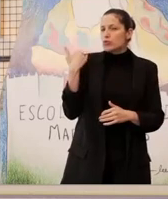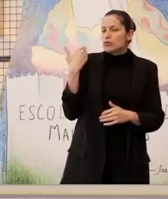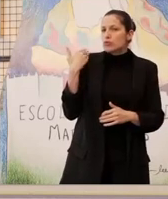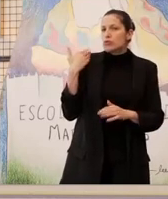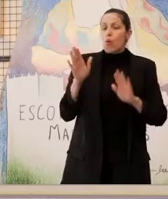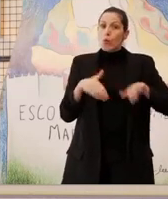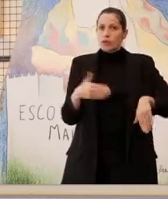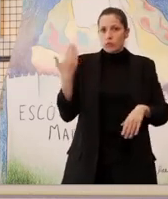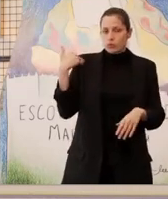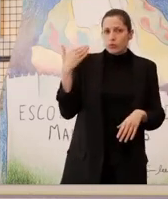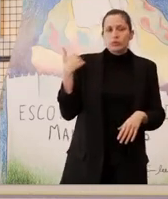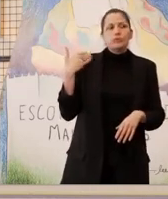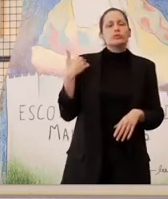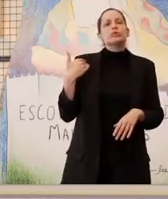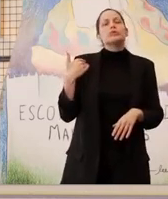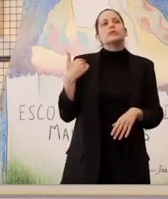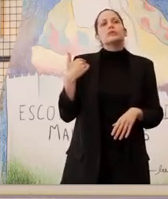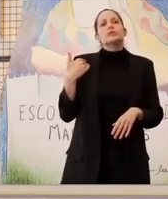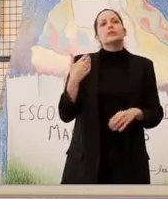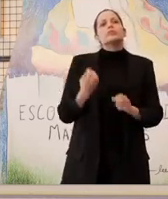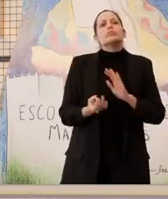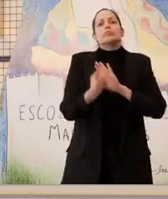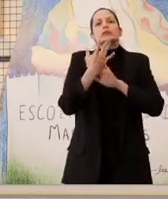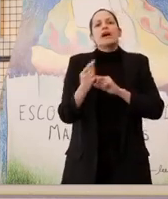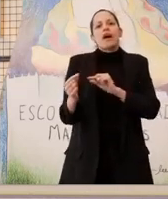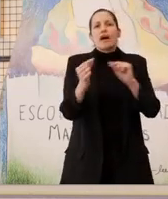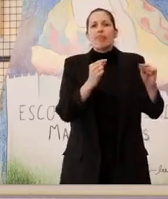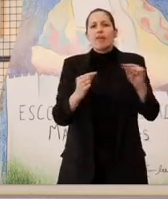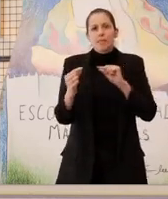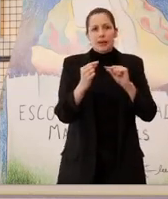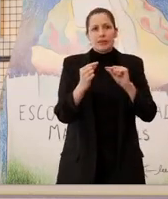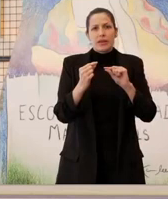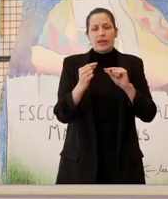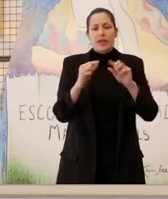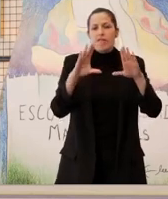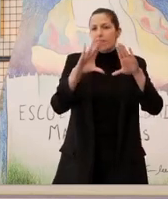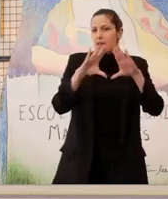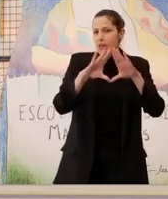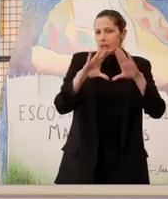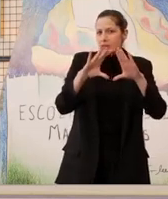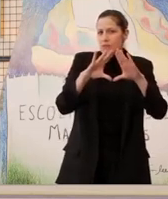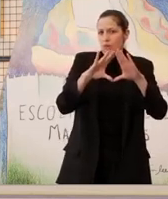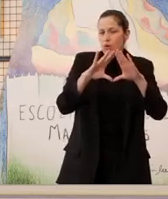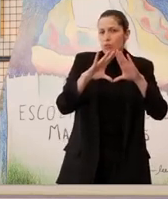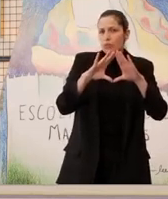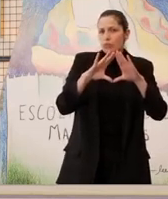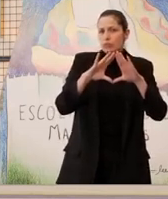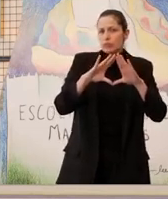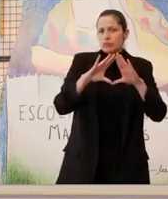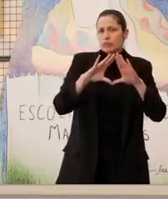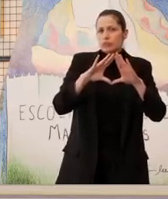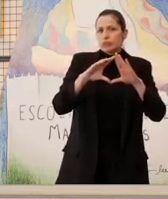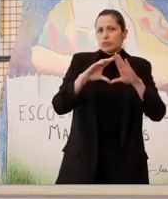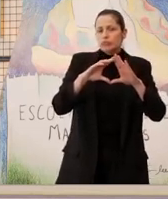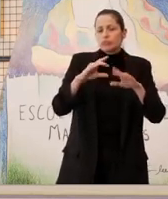es todo este debate que hay alrededor del sujeto político del feminismo y este debate que hay alrededor del sujeto